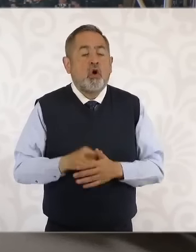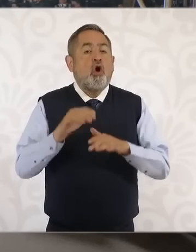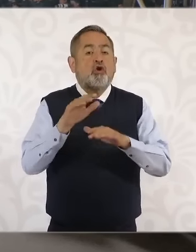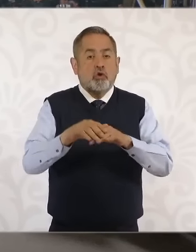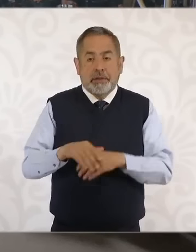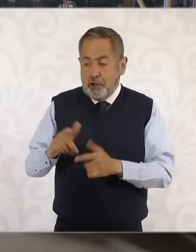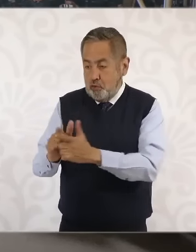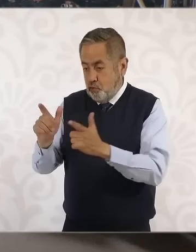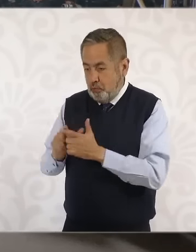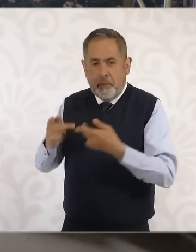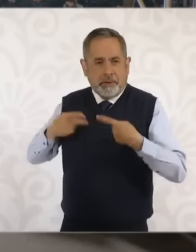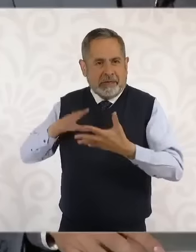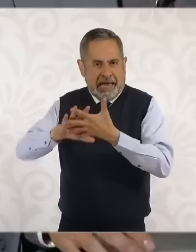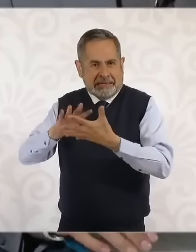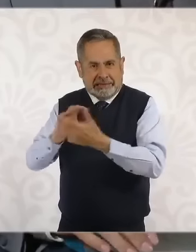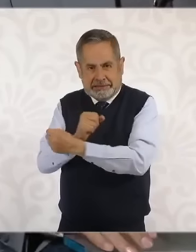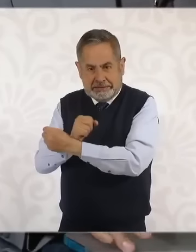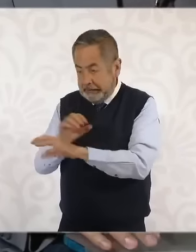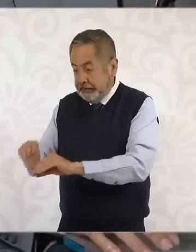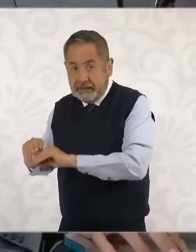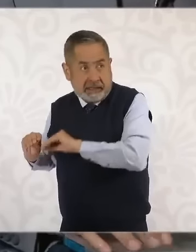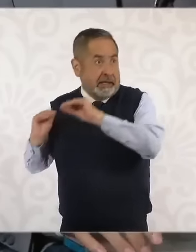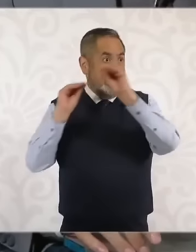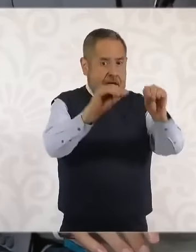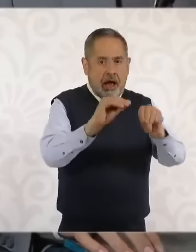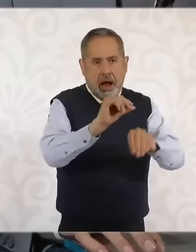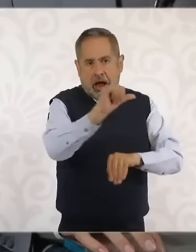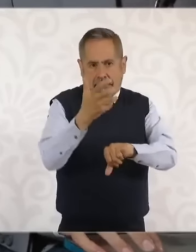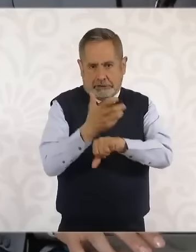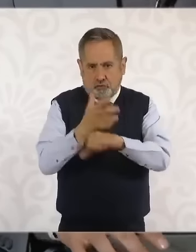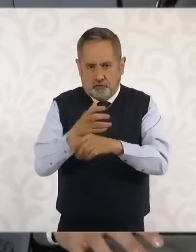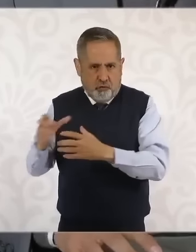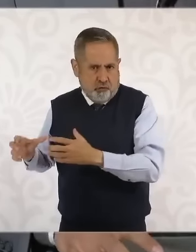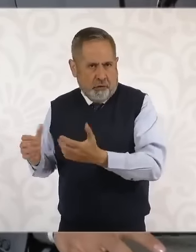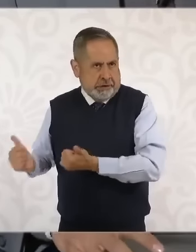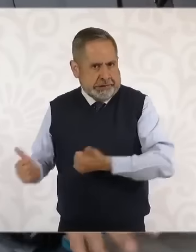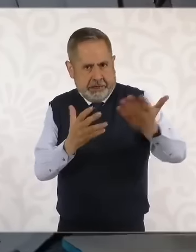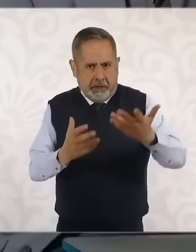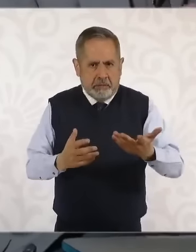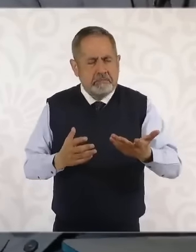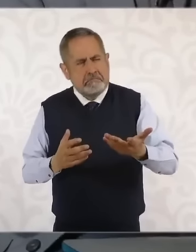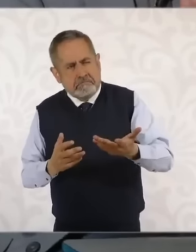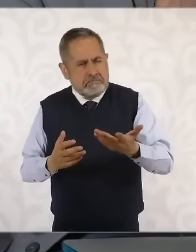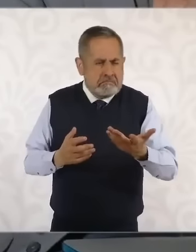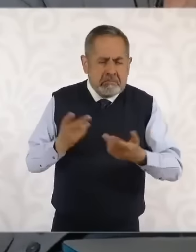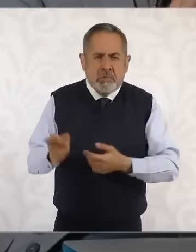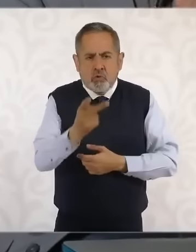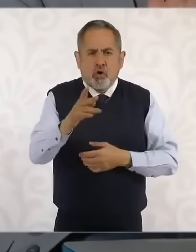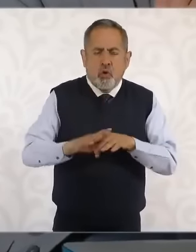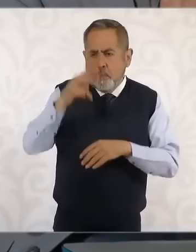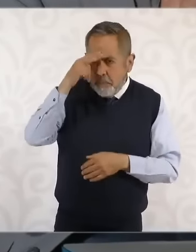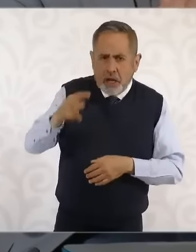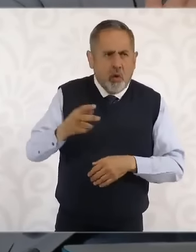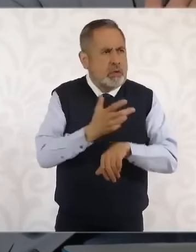reos a Estados Unidos, preguntarle qué implicaciones tendrá, digamos, este acuerdo en la relación bilateral entre